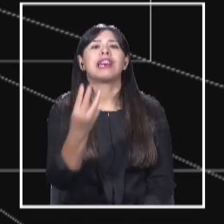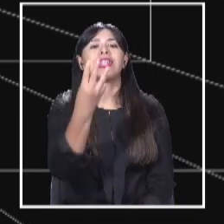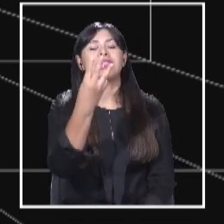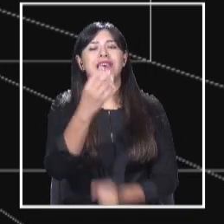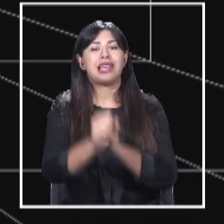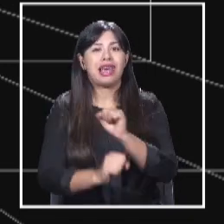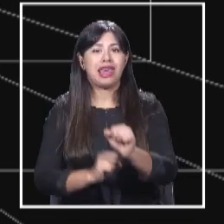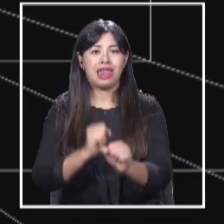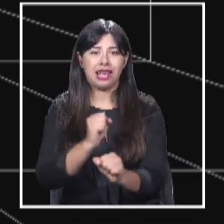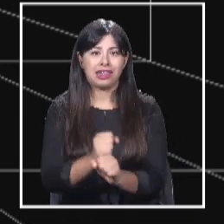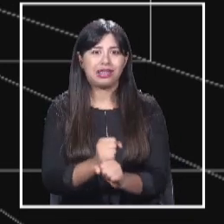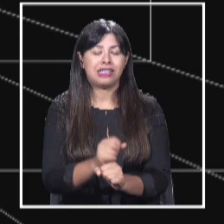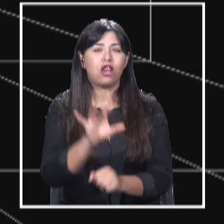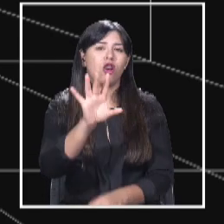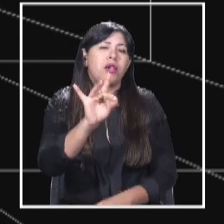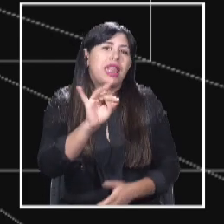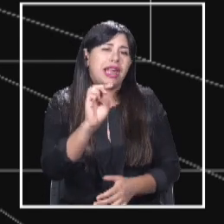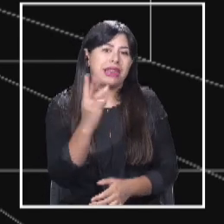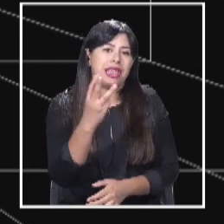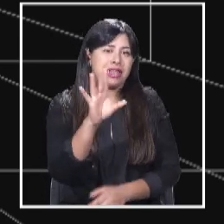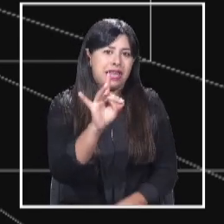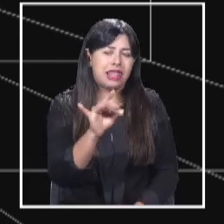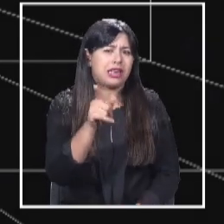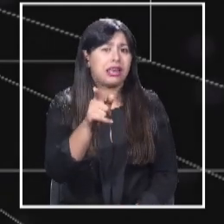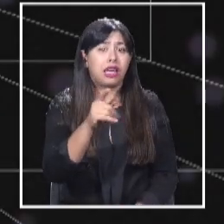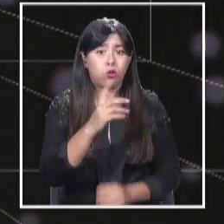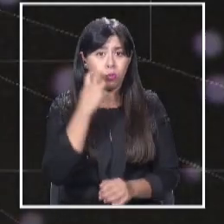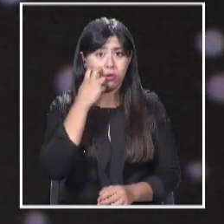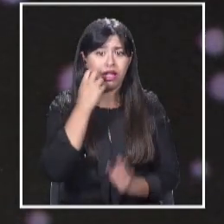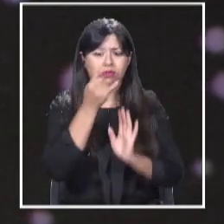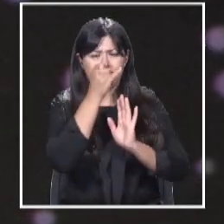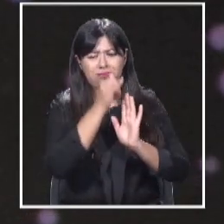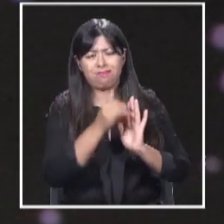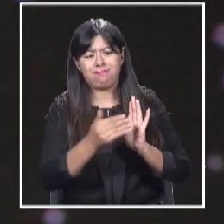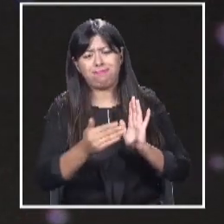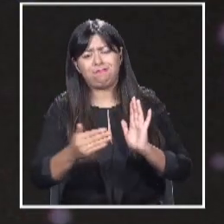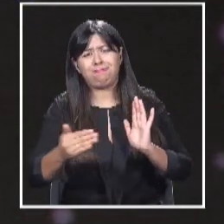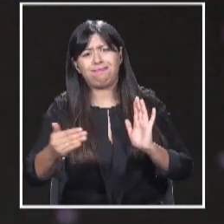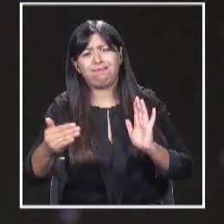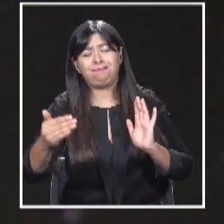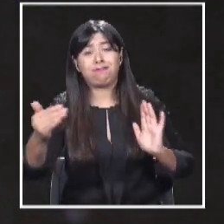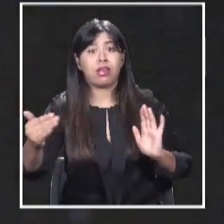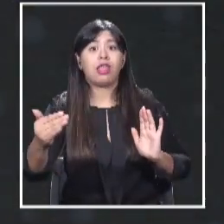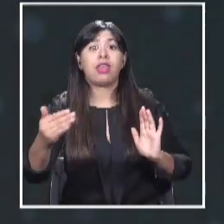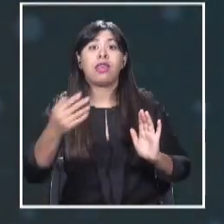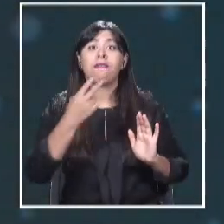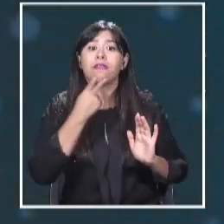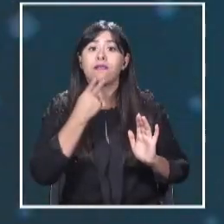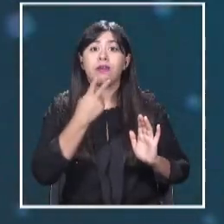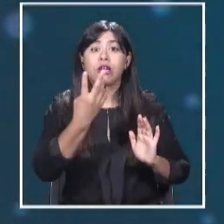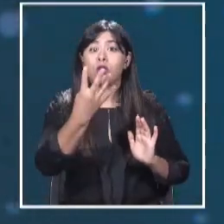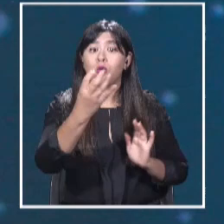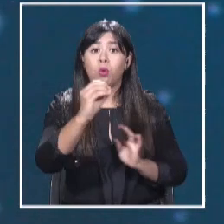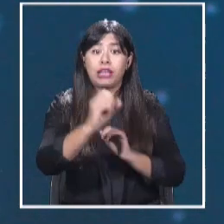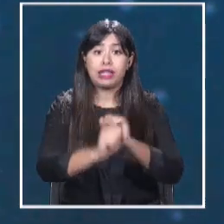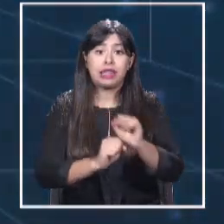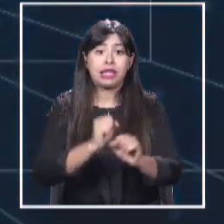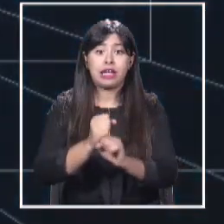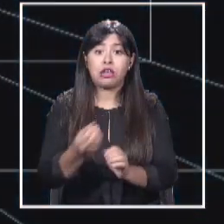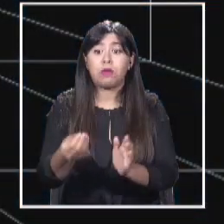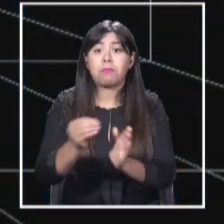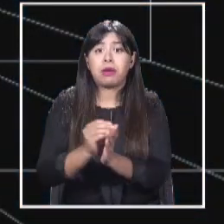caso de los seres humanos en particular es muy prolongada, porque sobre todo llegamos a vivir hasta 40 años más que